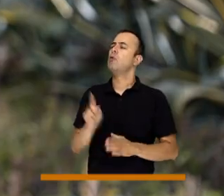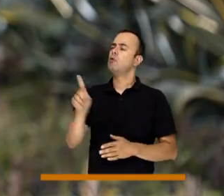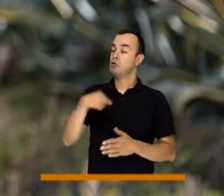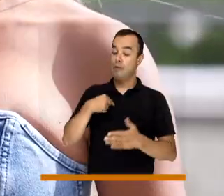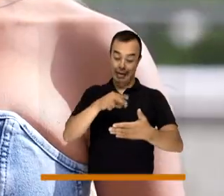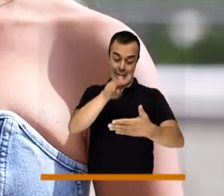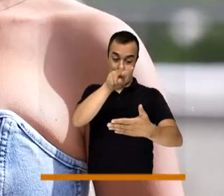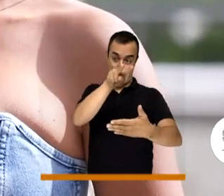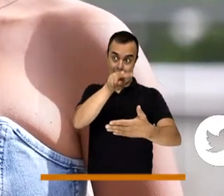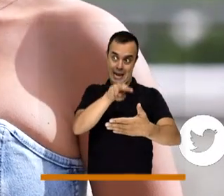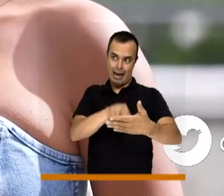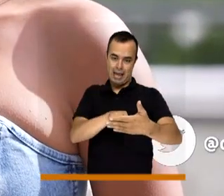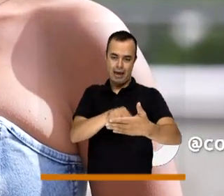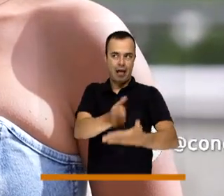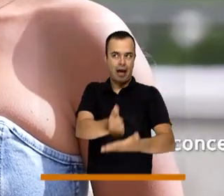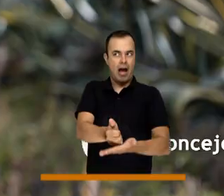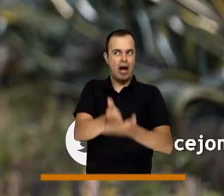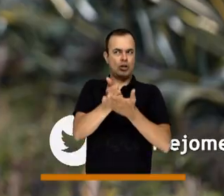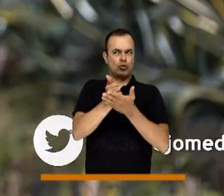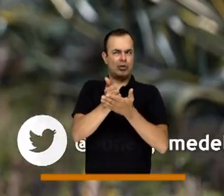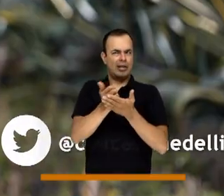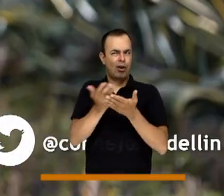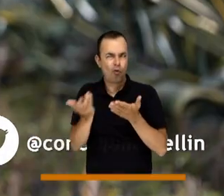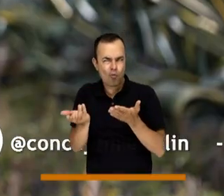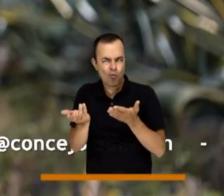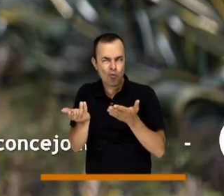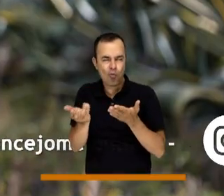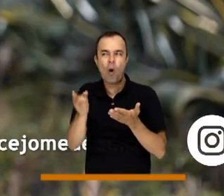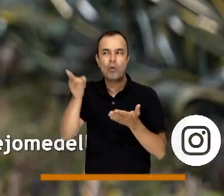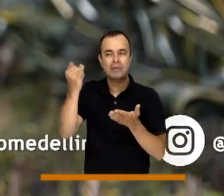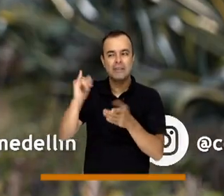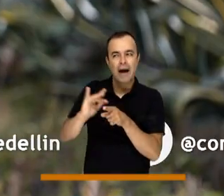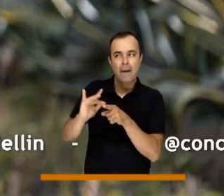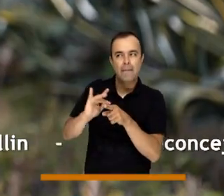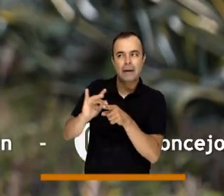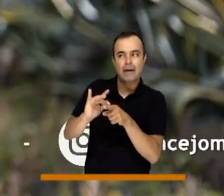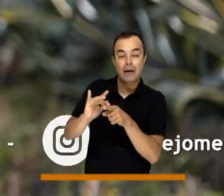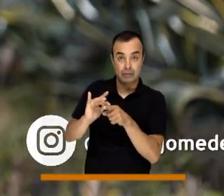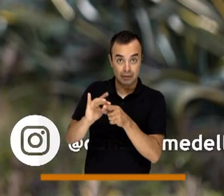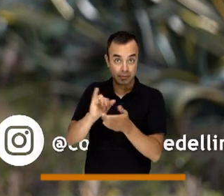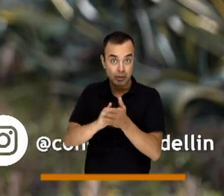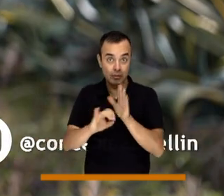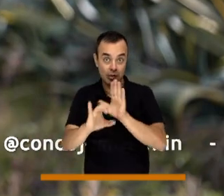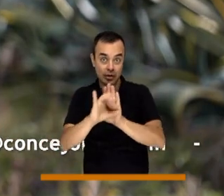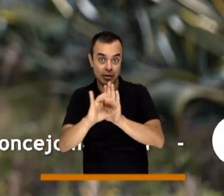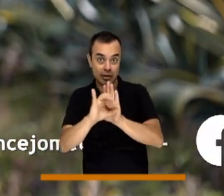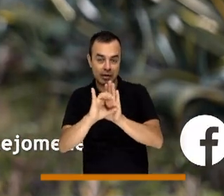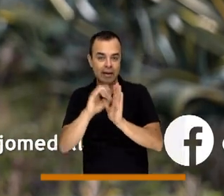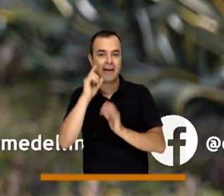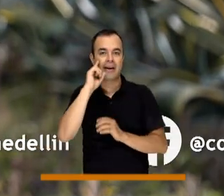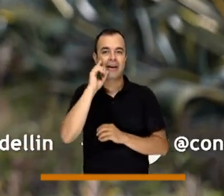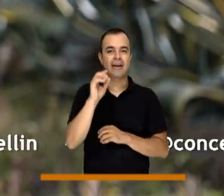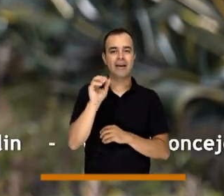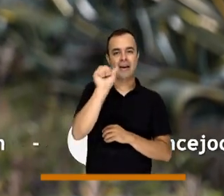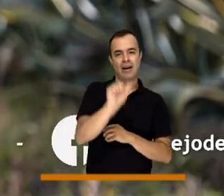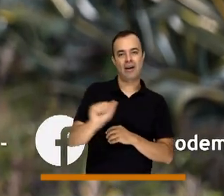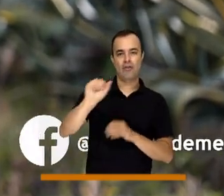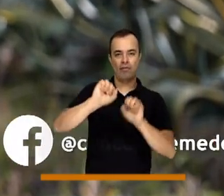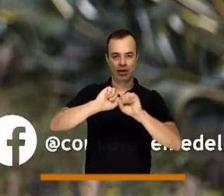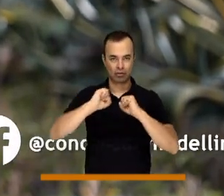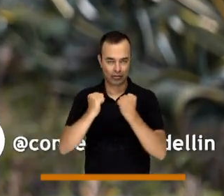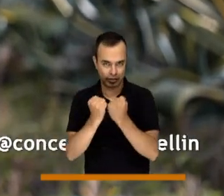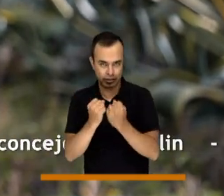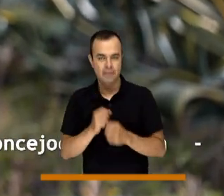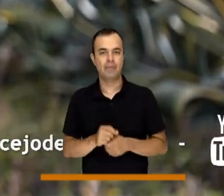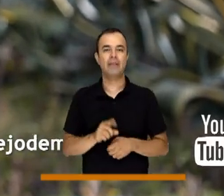La pregunta de la semana es: ¿qué efectos tiene la lectura en usted? Para conversar de esta pregunta estamos en Instagram